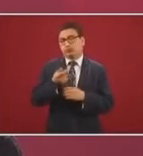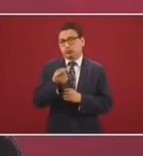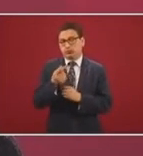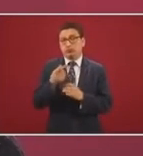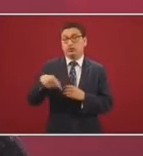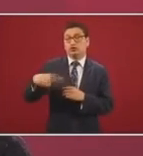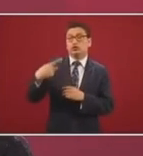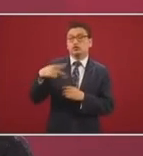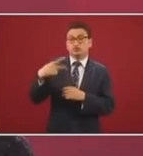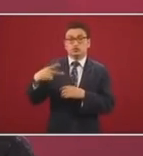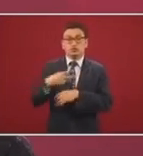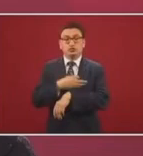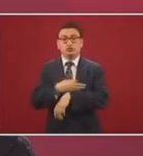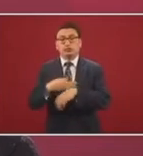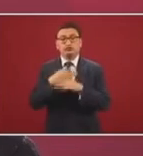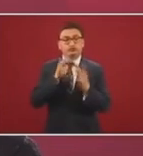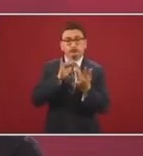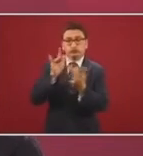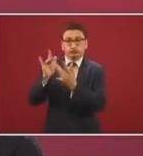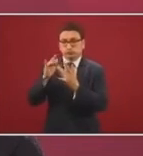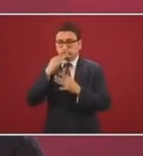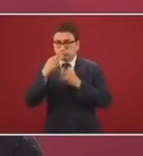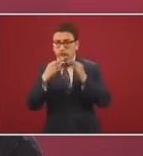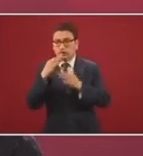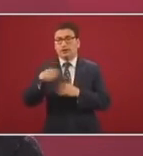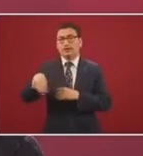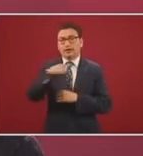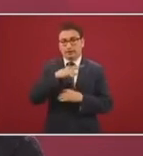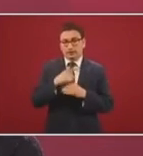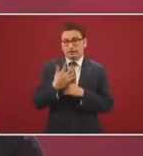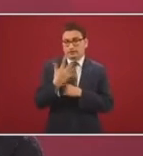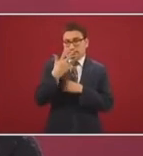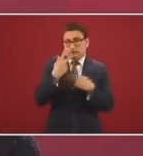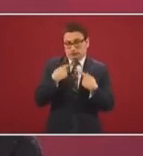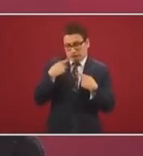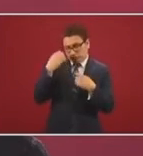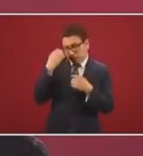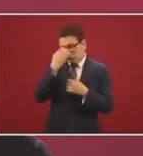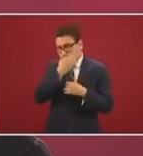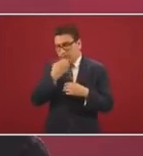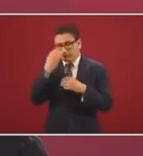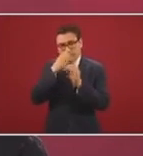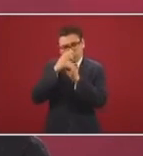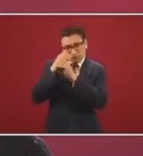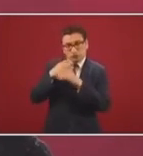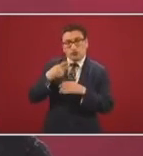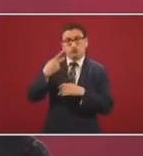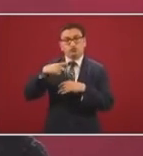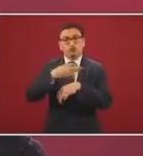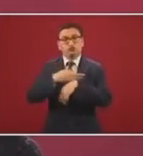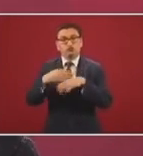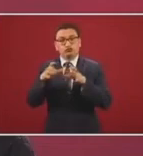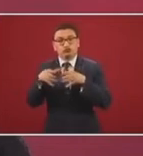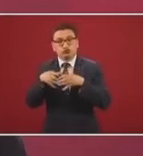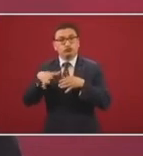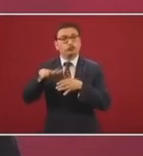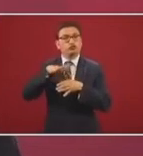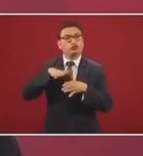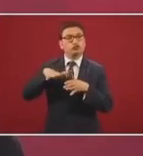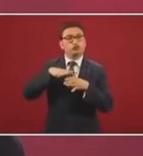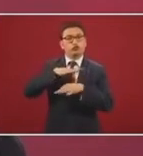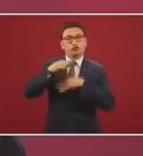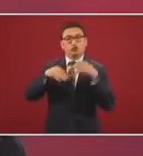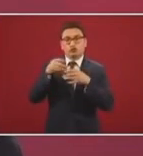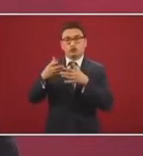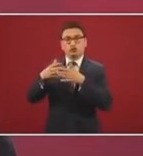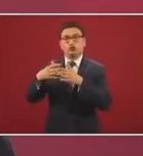que dio positivo en aquel país. Debido a esta relación, acudió voluntariamente al INER a realizarse una prueba. El segundo caso confirmado es